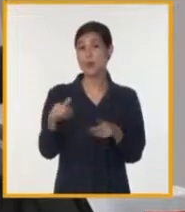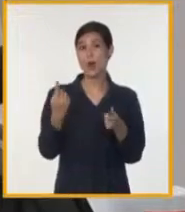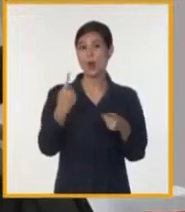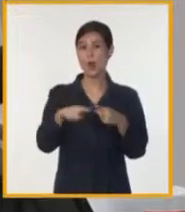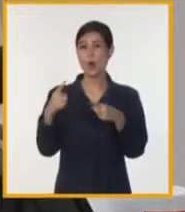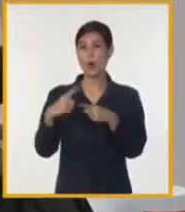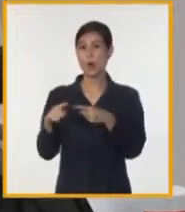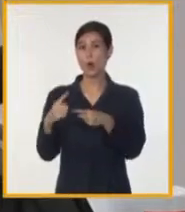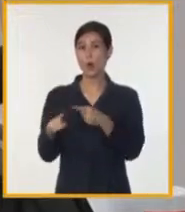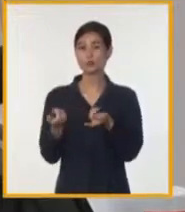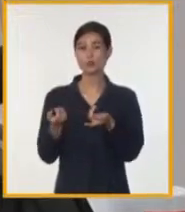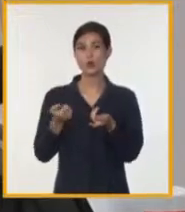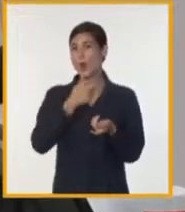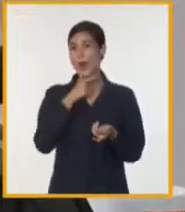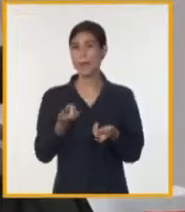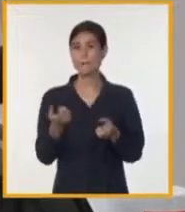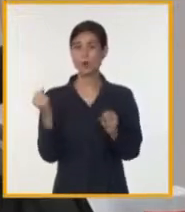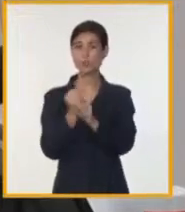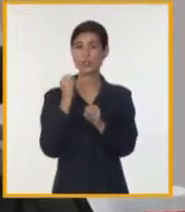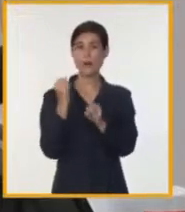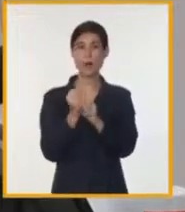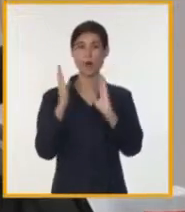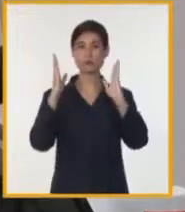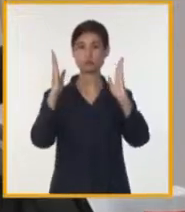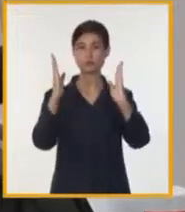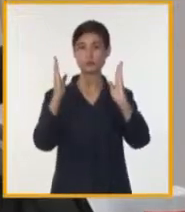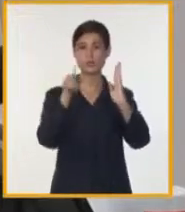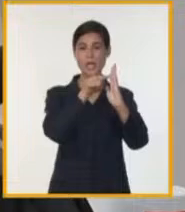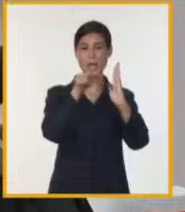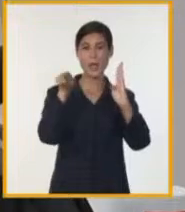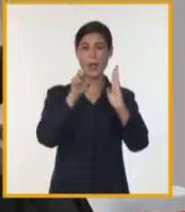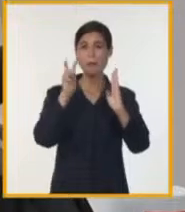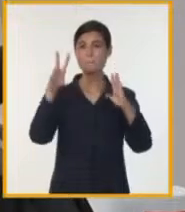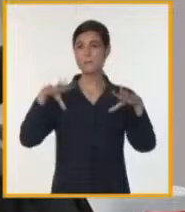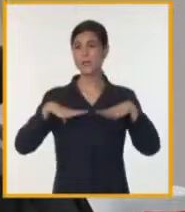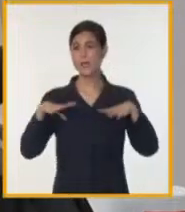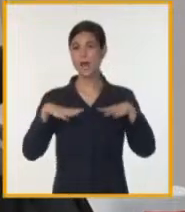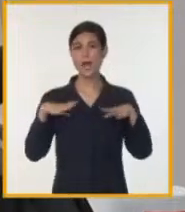por temporada. En el verano y en fin de año, que sería